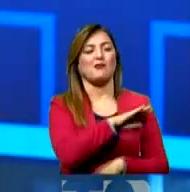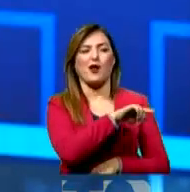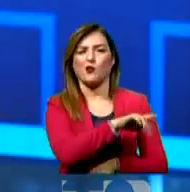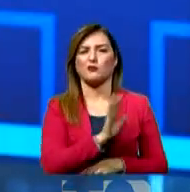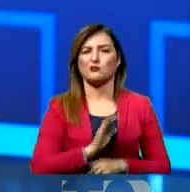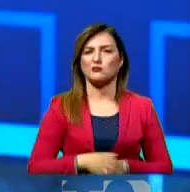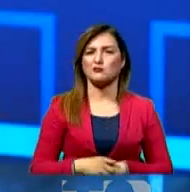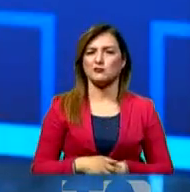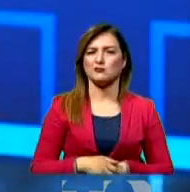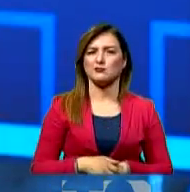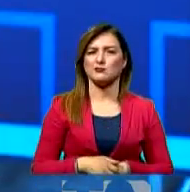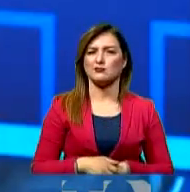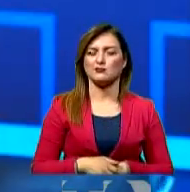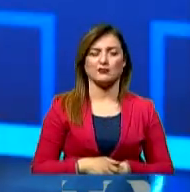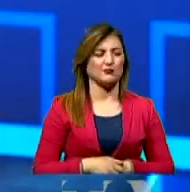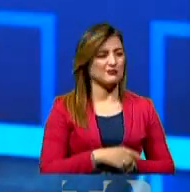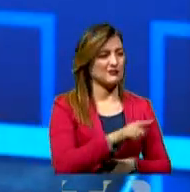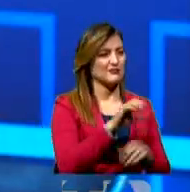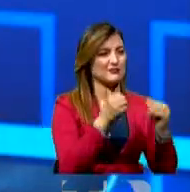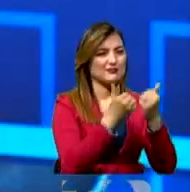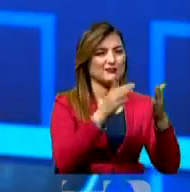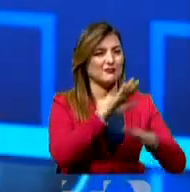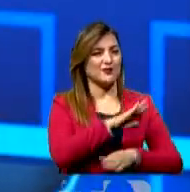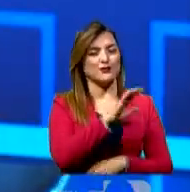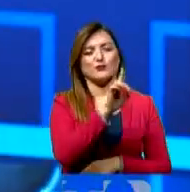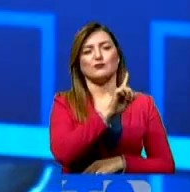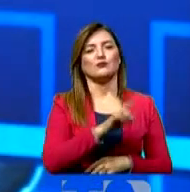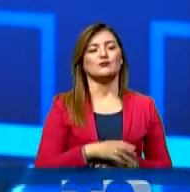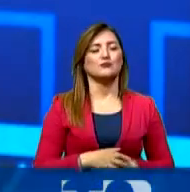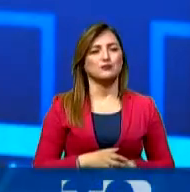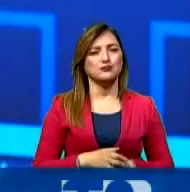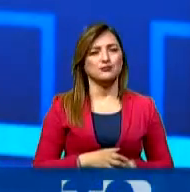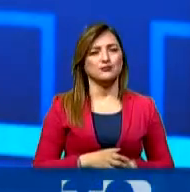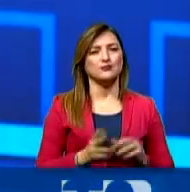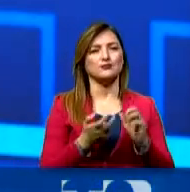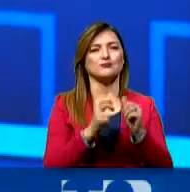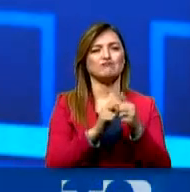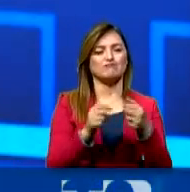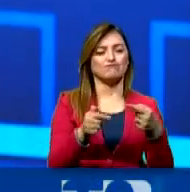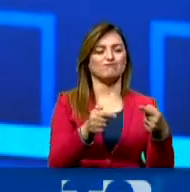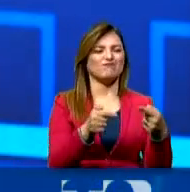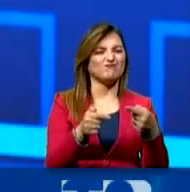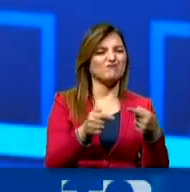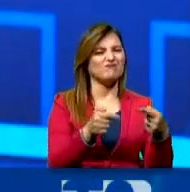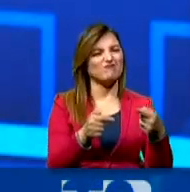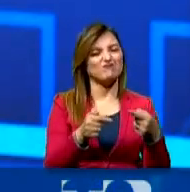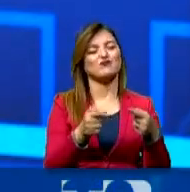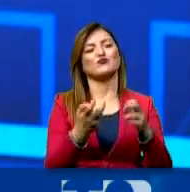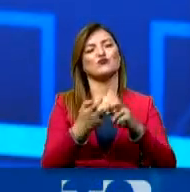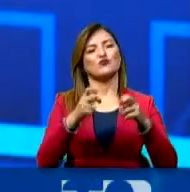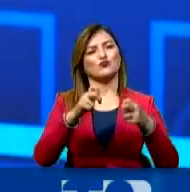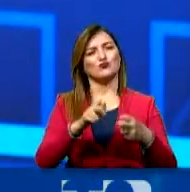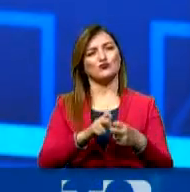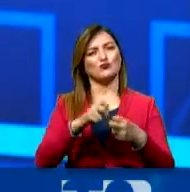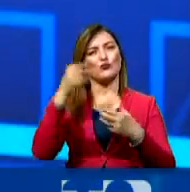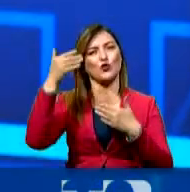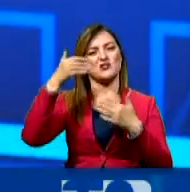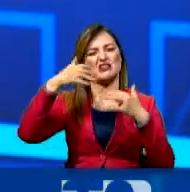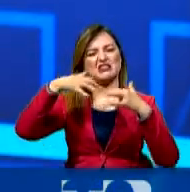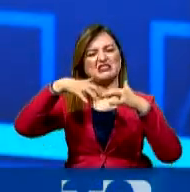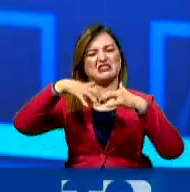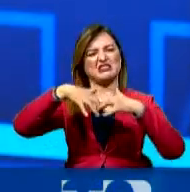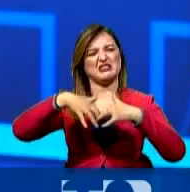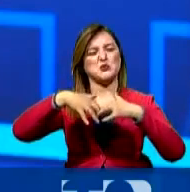No es que sean malos, es que el escenario de conflictividad y la decadencia del sistema político